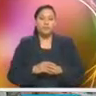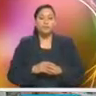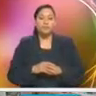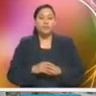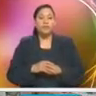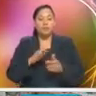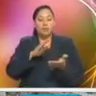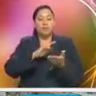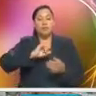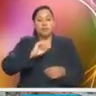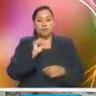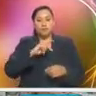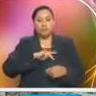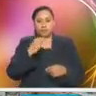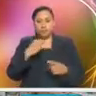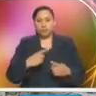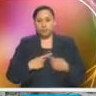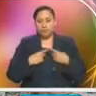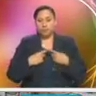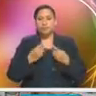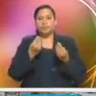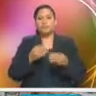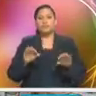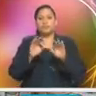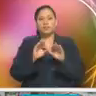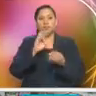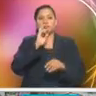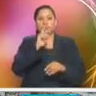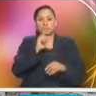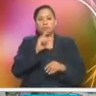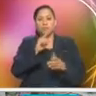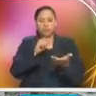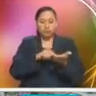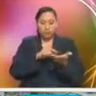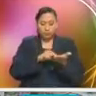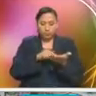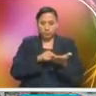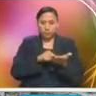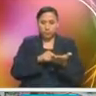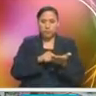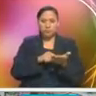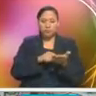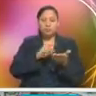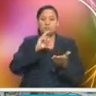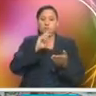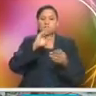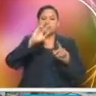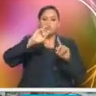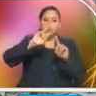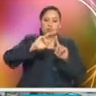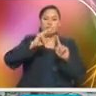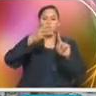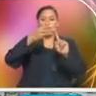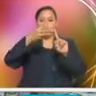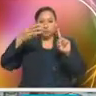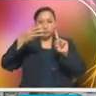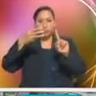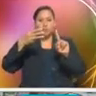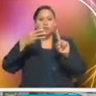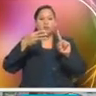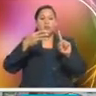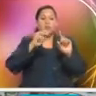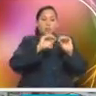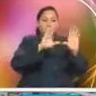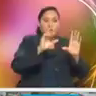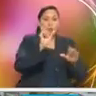Para el almacenamiento de datos importantes es mejor encriptarlos. Es preferible activar el Bluetooth o el Wi-Fi solo cuando se va a